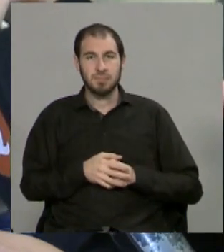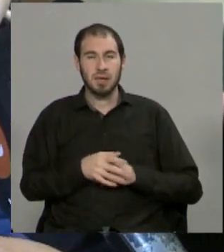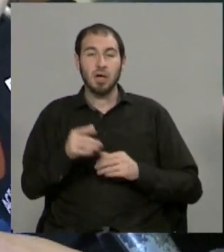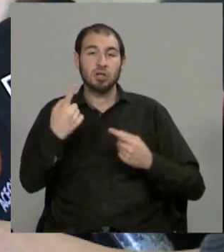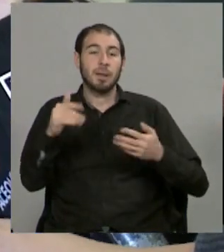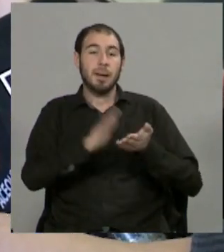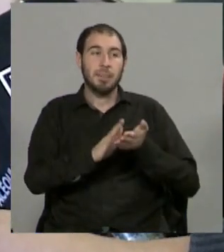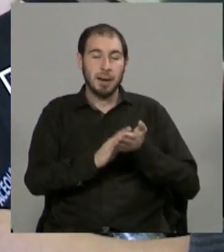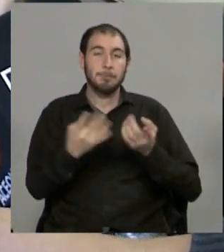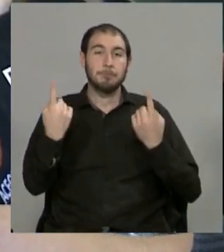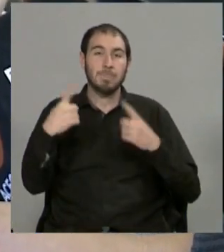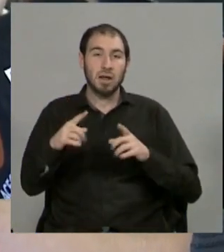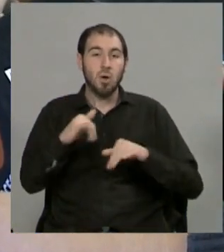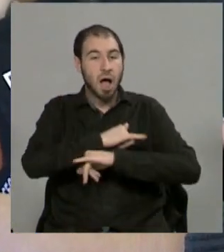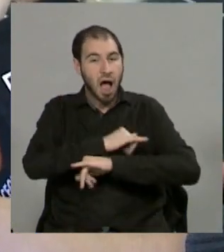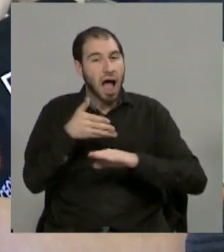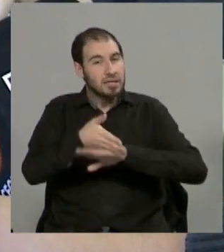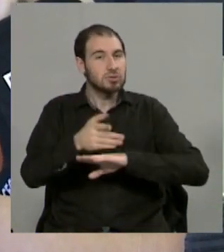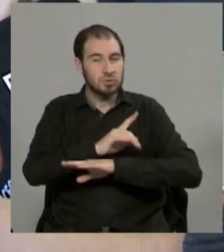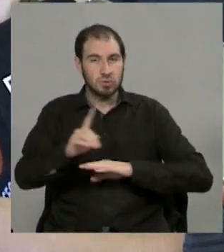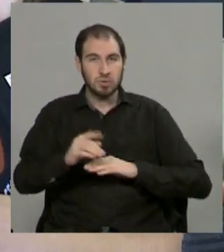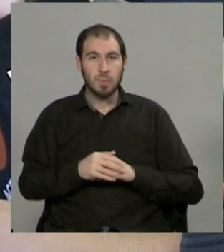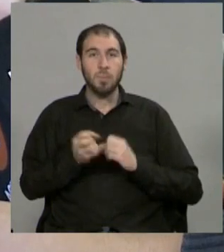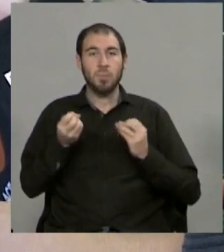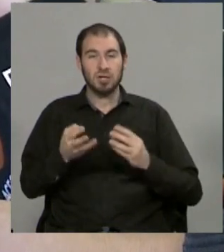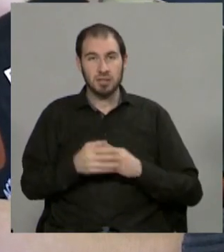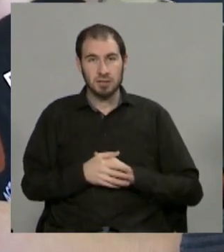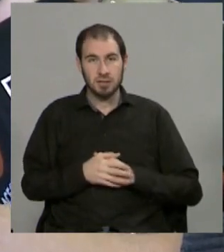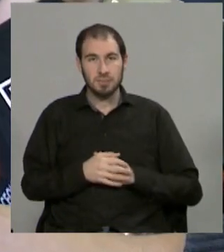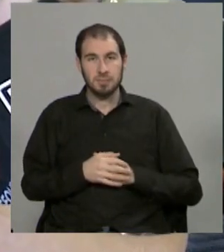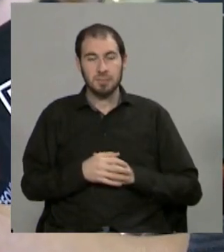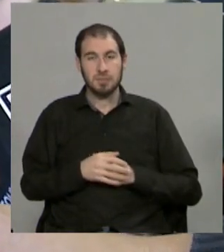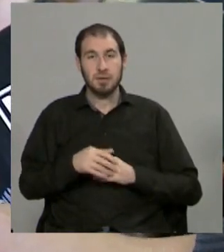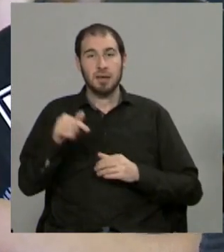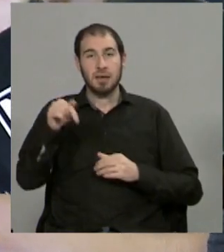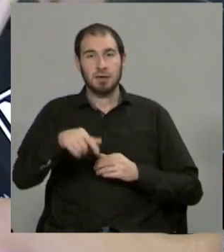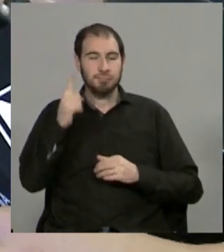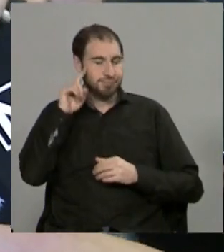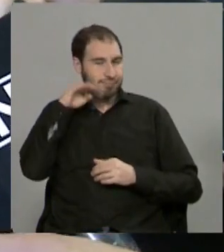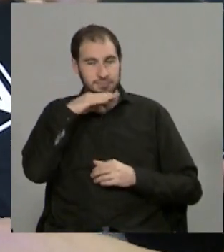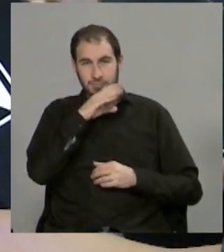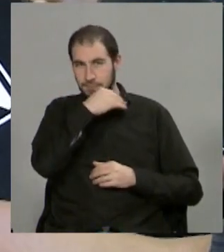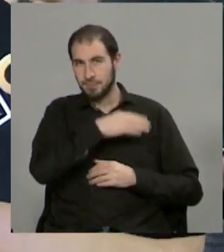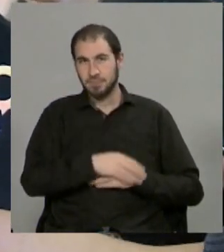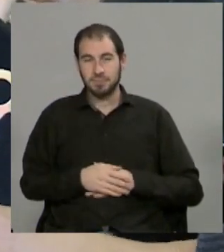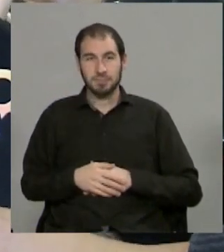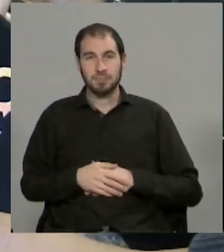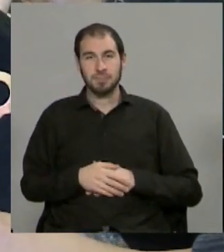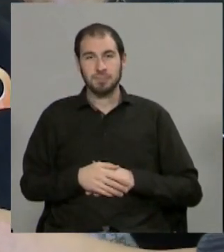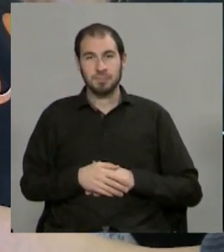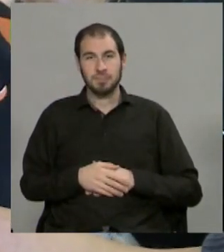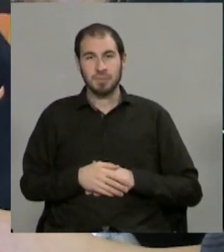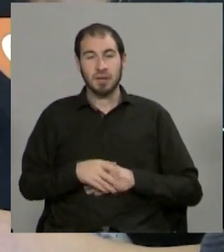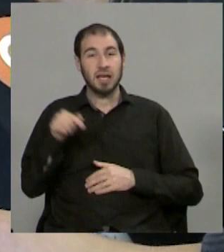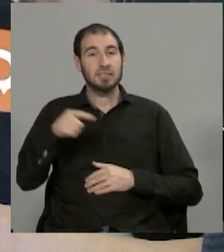papel, pero no se ha dado acceso, porque obviamente todos los fiscales tienen acceso al expediente virtual. Por lo tanto,